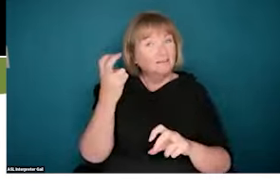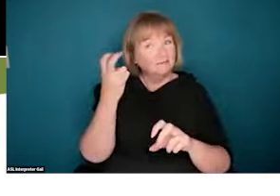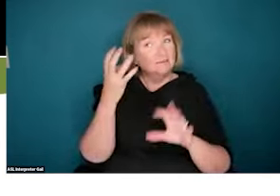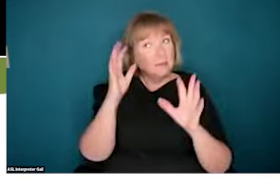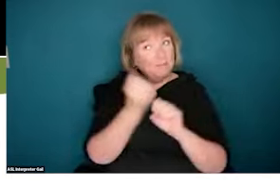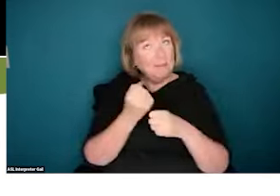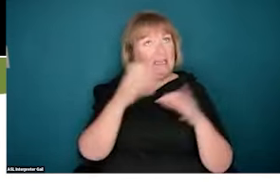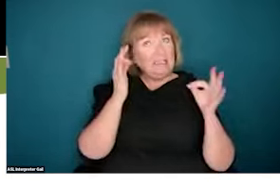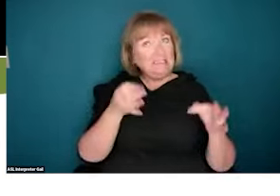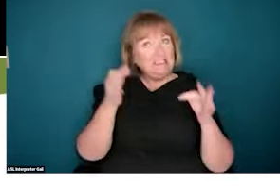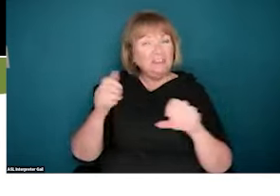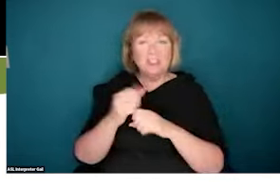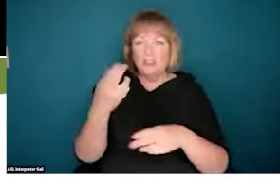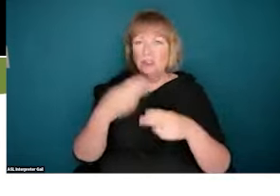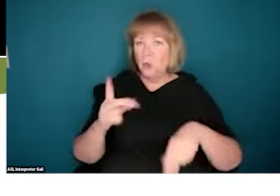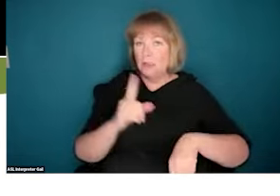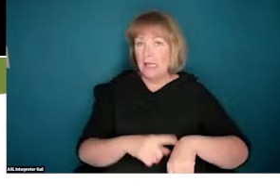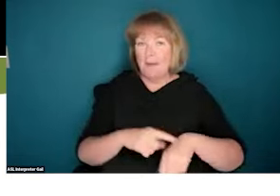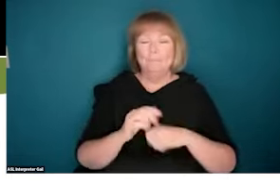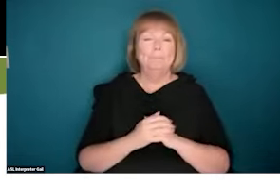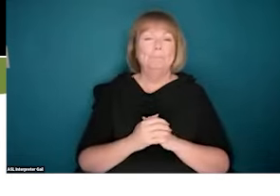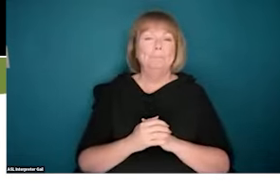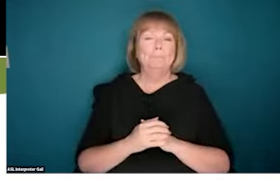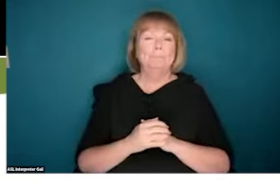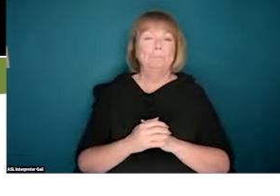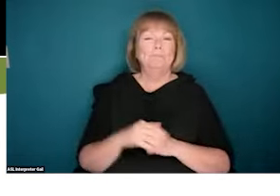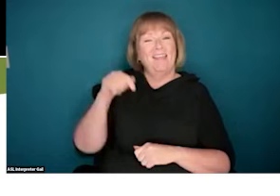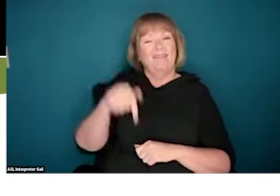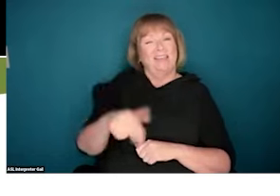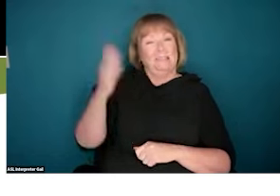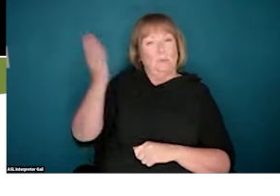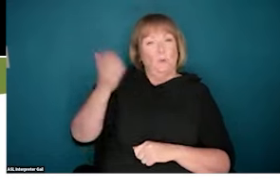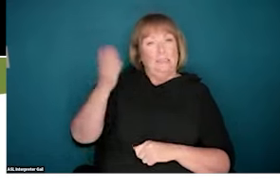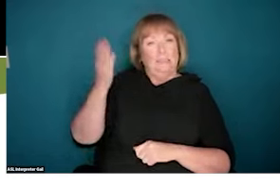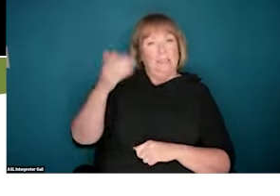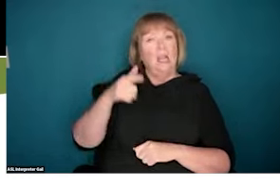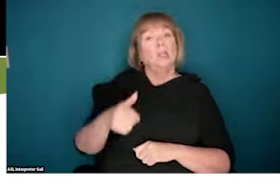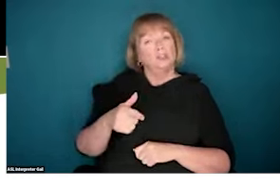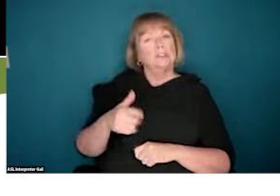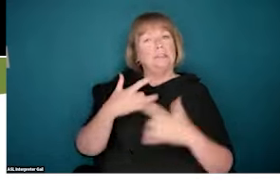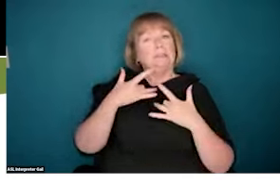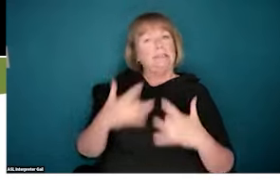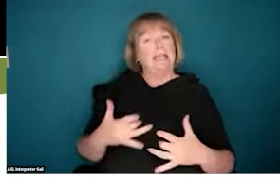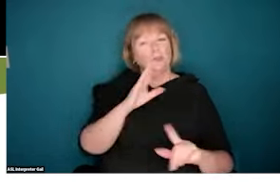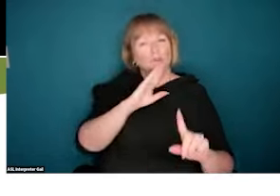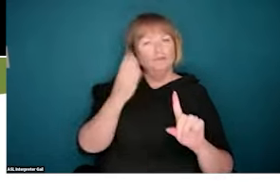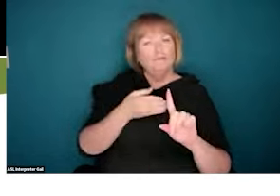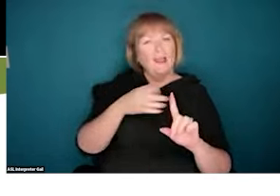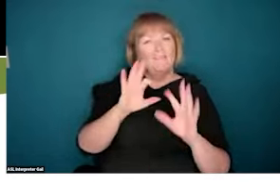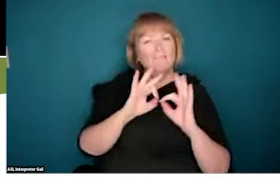las cosas para todos son unas decisiones que son bastante significativas y se tienen que tomar decisiones en un